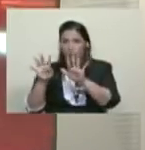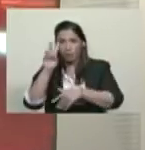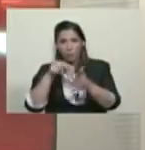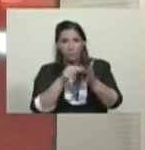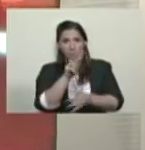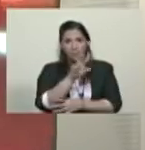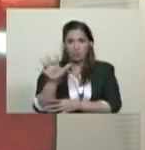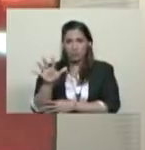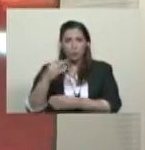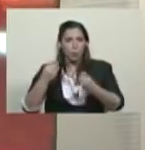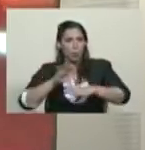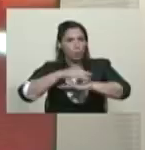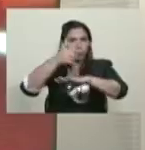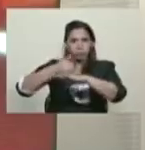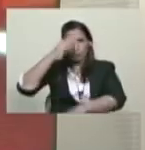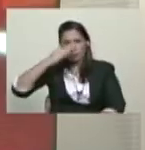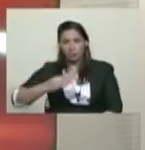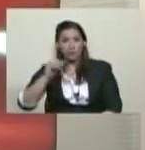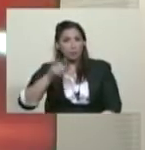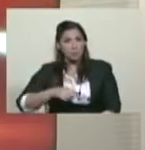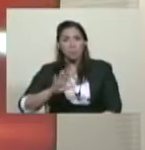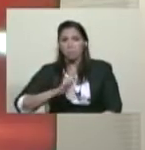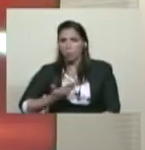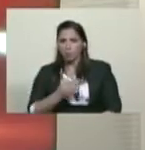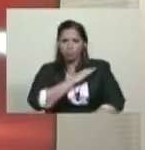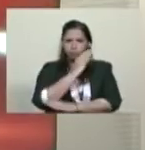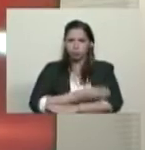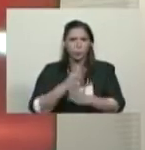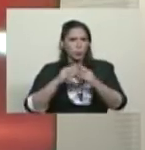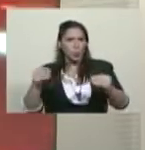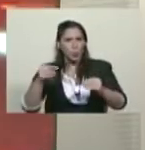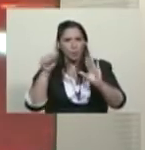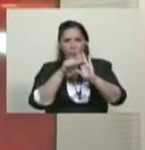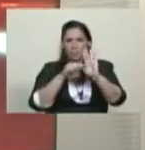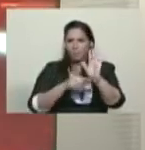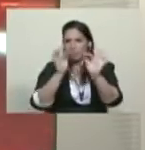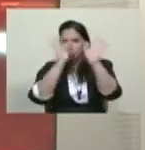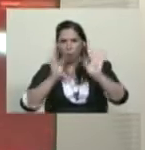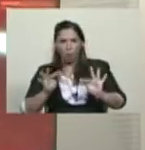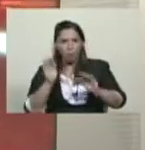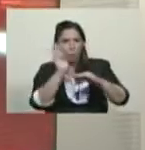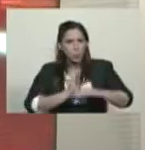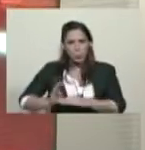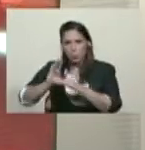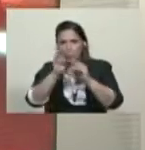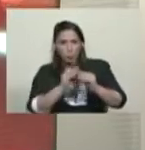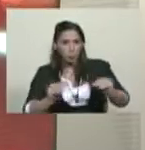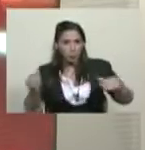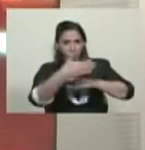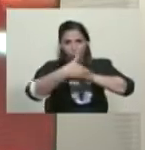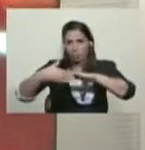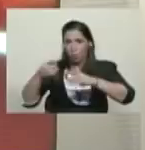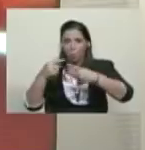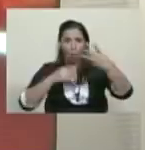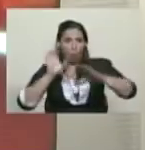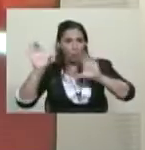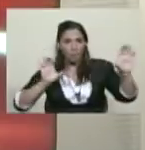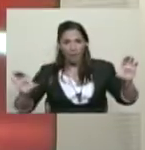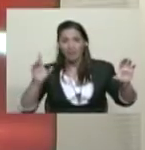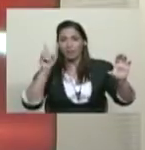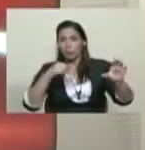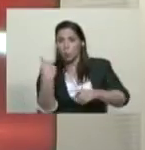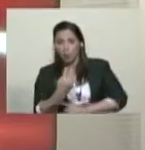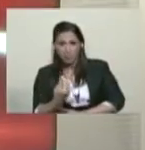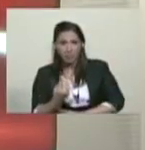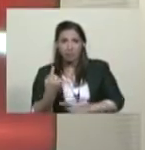comandante en jefe, pero de igual manera que se va a intensificar todas las medidas para resguardar el territorio límite con otras naciones, no solamente en el delta